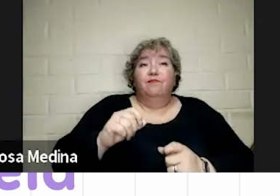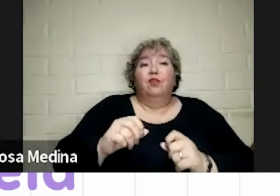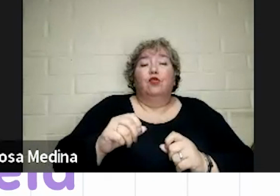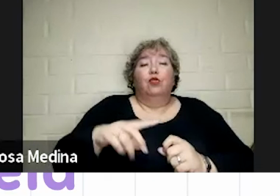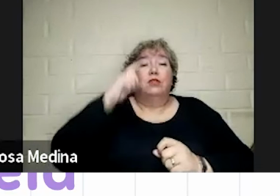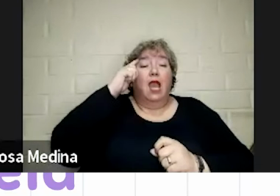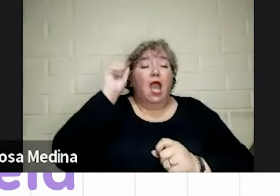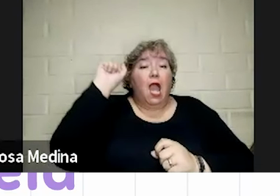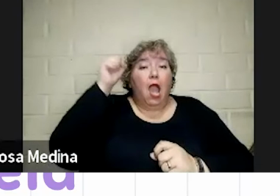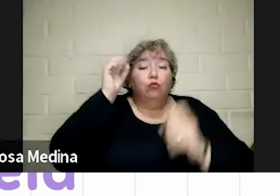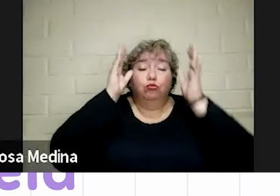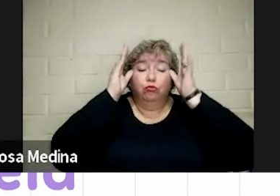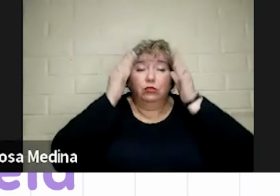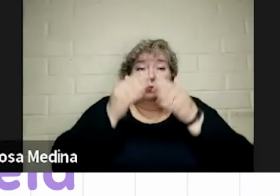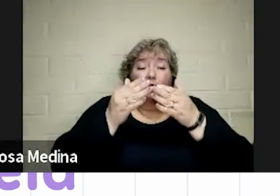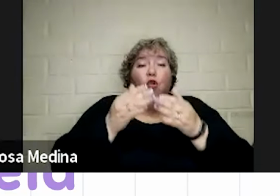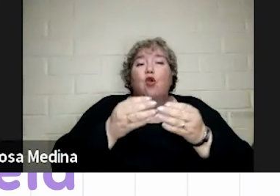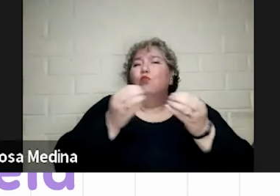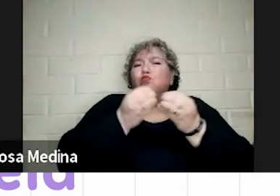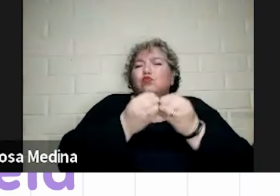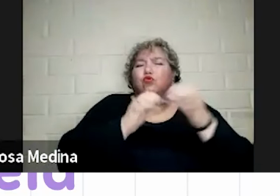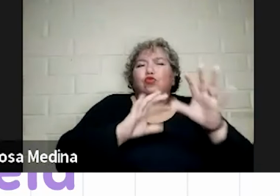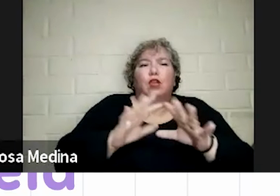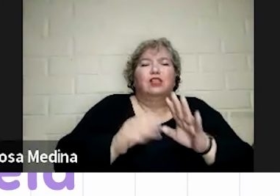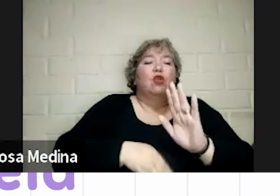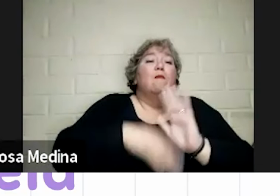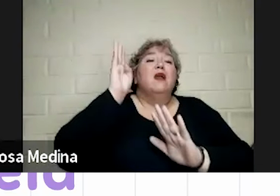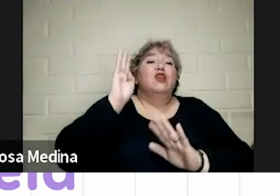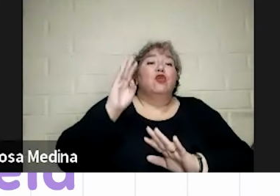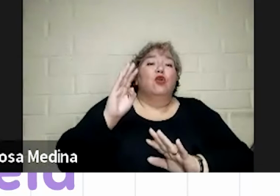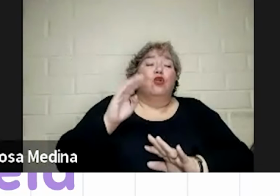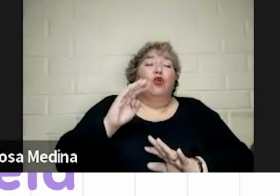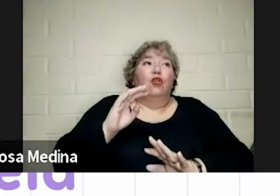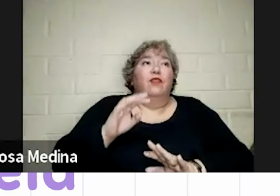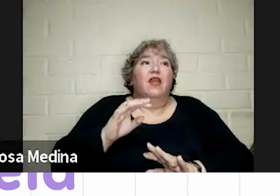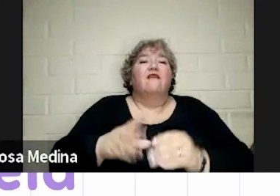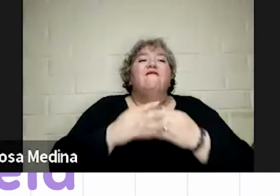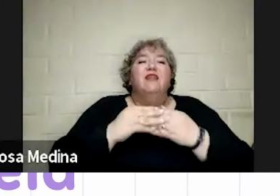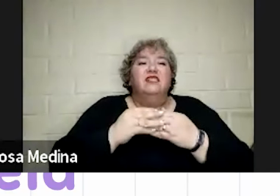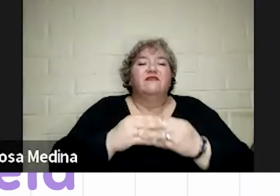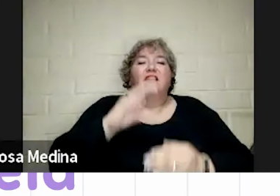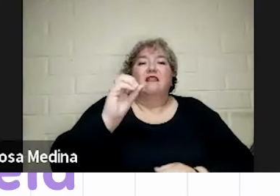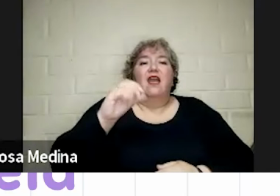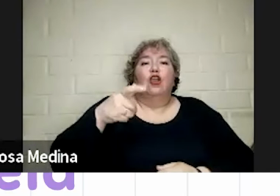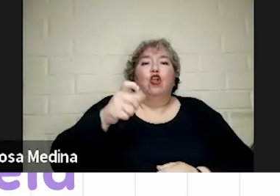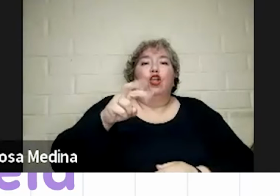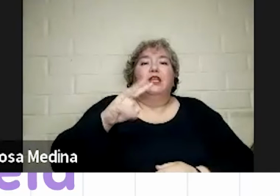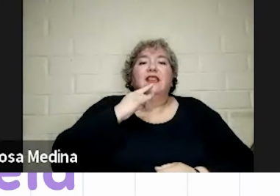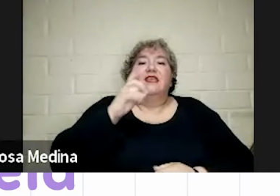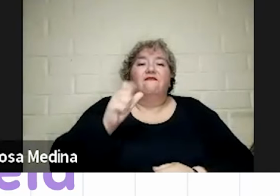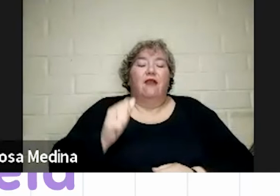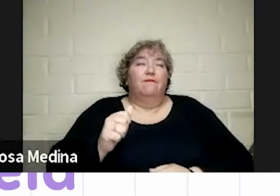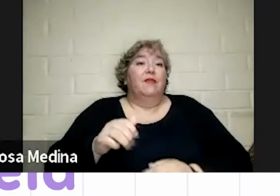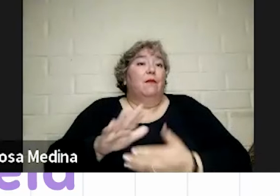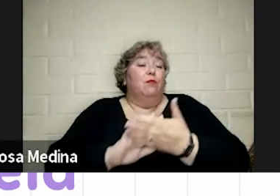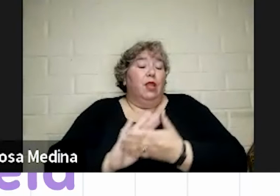en algunos casos o en muchos casos, hay mayor dificultad a nivel de flexibilidad cognitiva. Y por ejemplo, en estudiantes